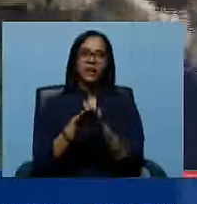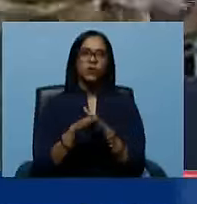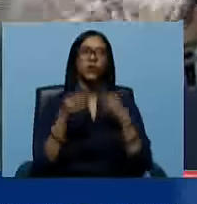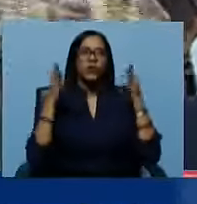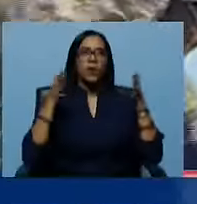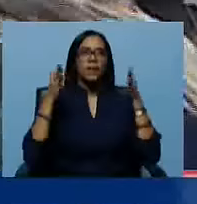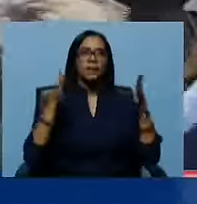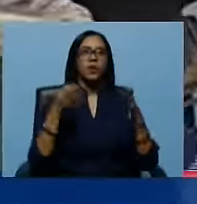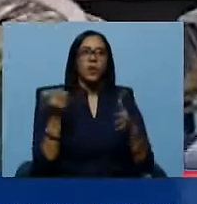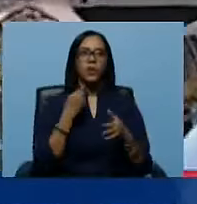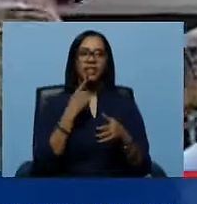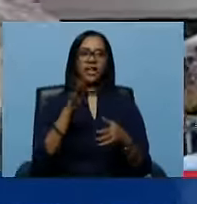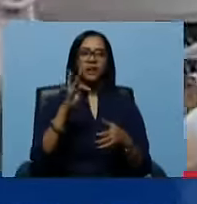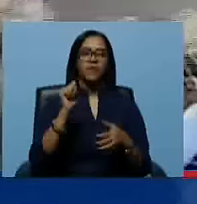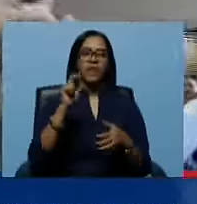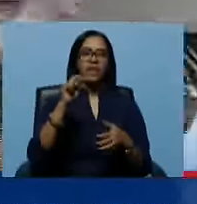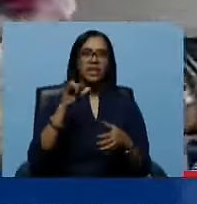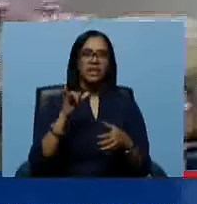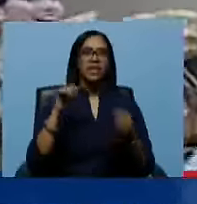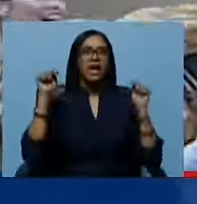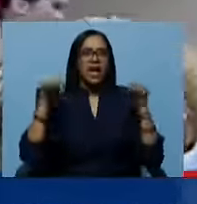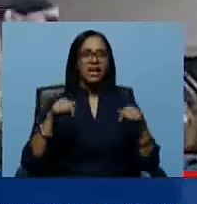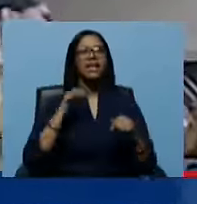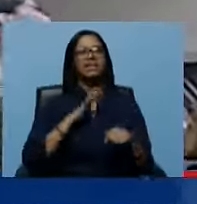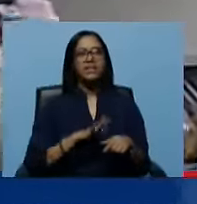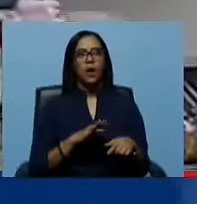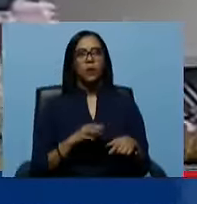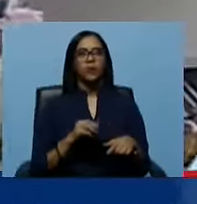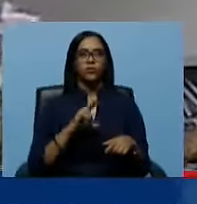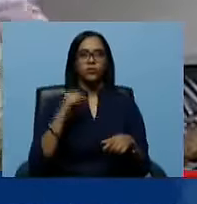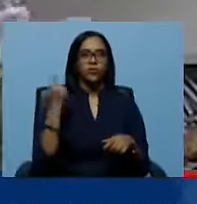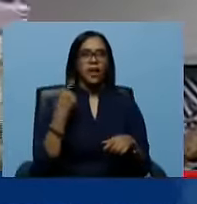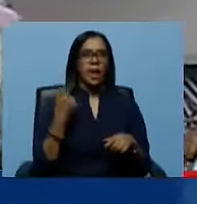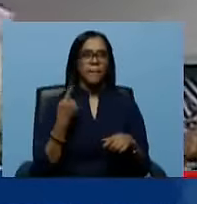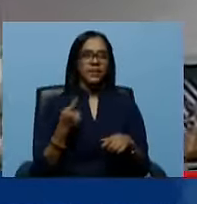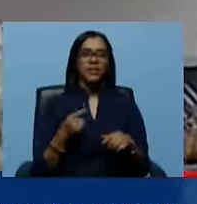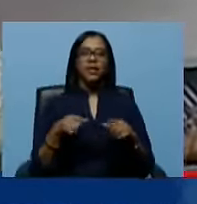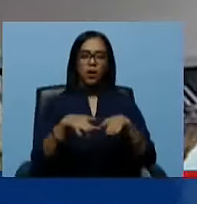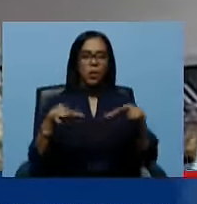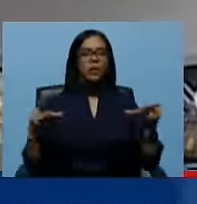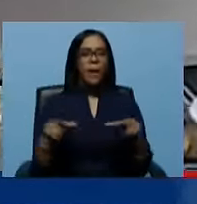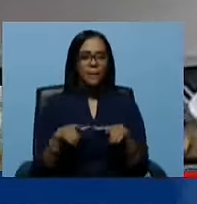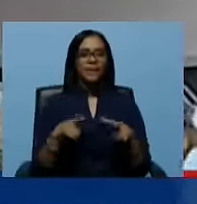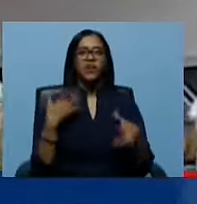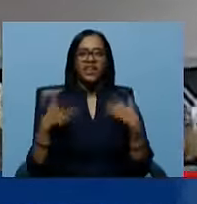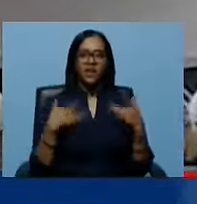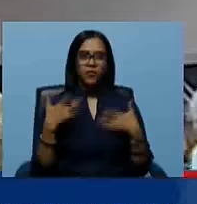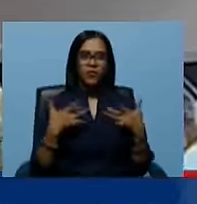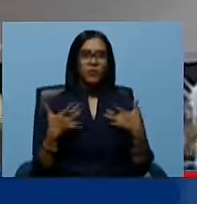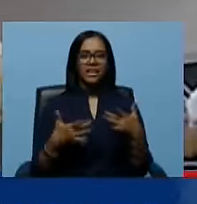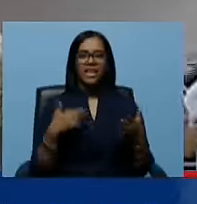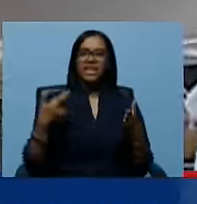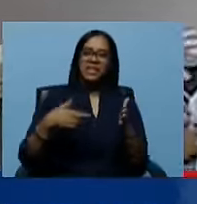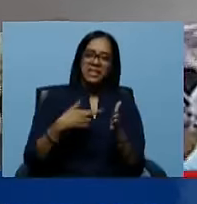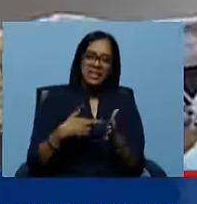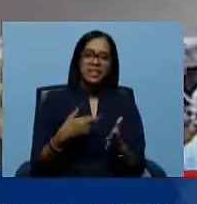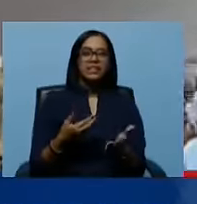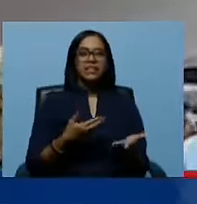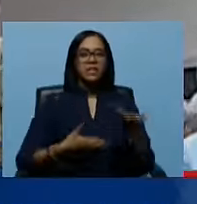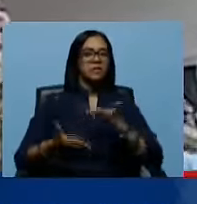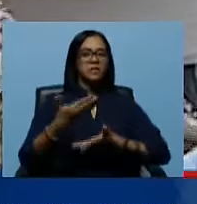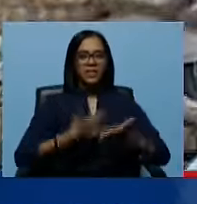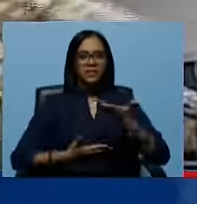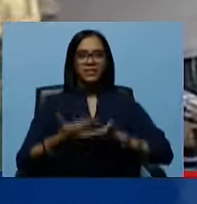formativo, como le decía Fanny. Aquí estamos, no solamente que se convierta esto en un espacio de disfrute, de esparcimiento, de